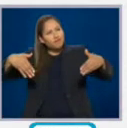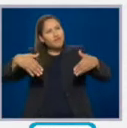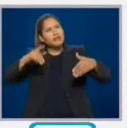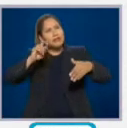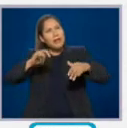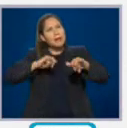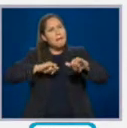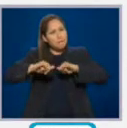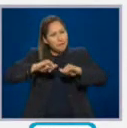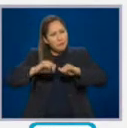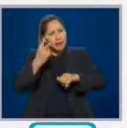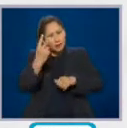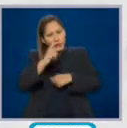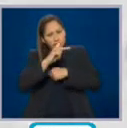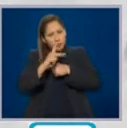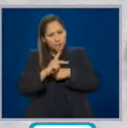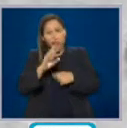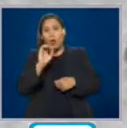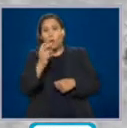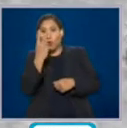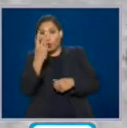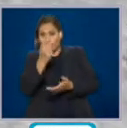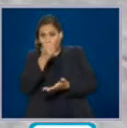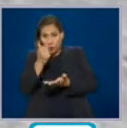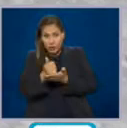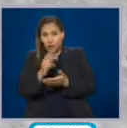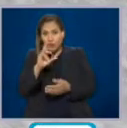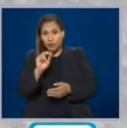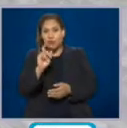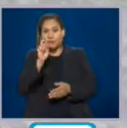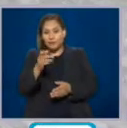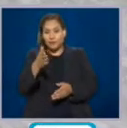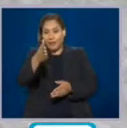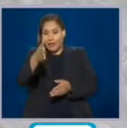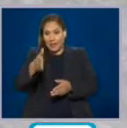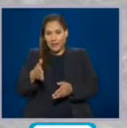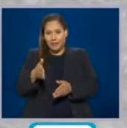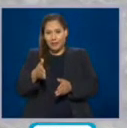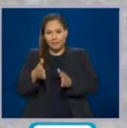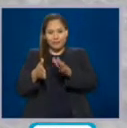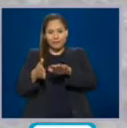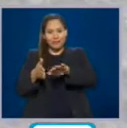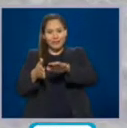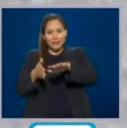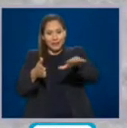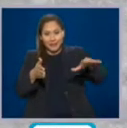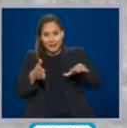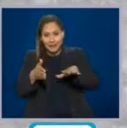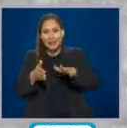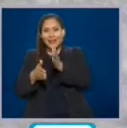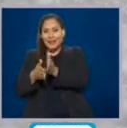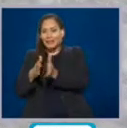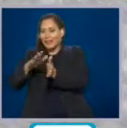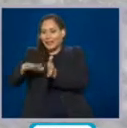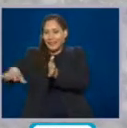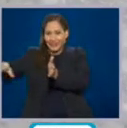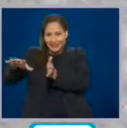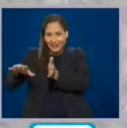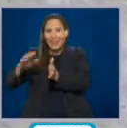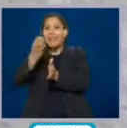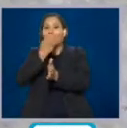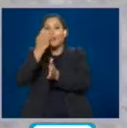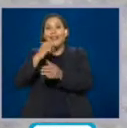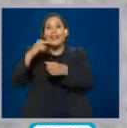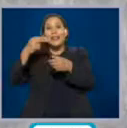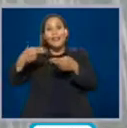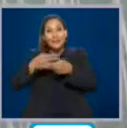dos países o dos ciudades, por ejemplo, sino la idea del límite perceptivo. Por eso trabajamos también con la Escuela Nacional para